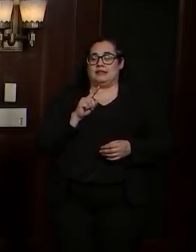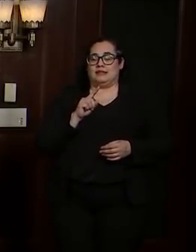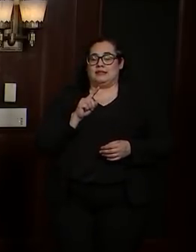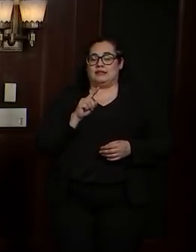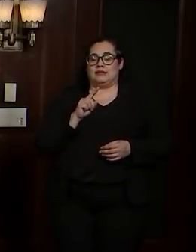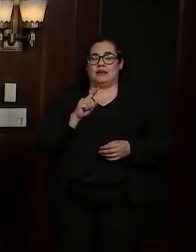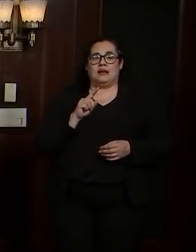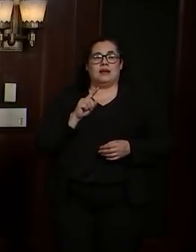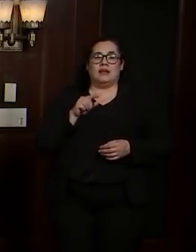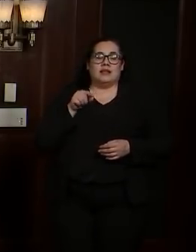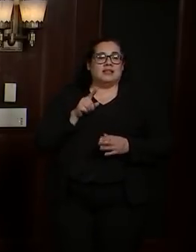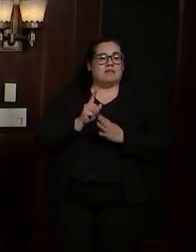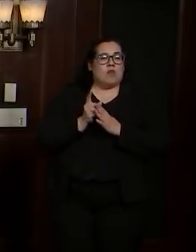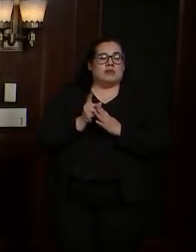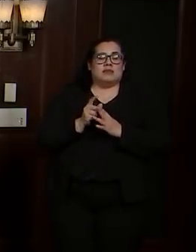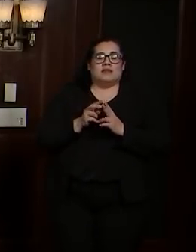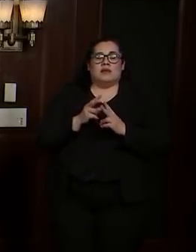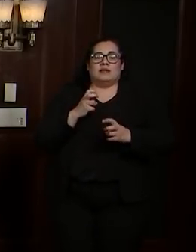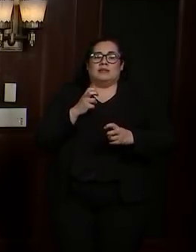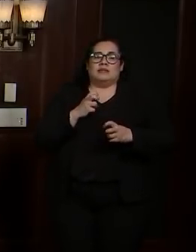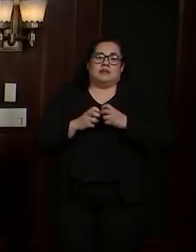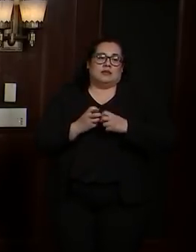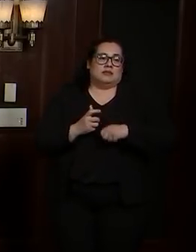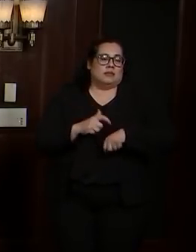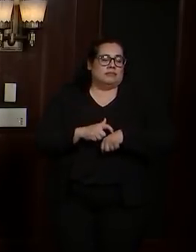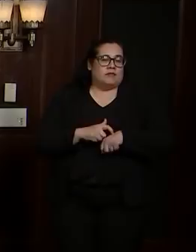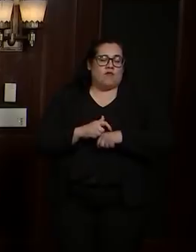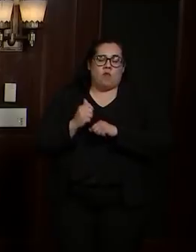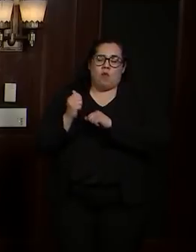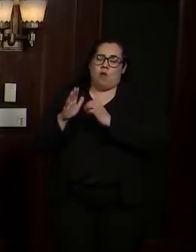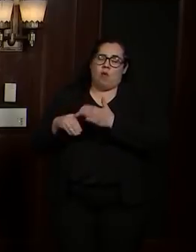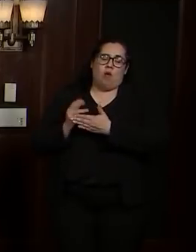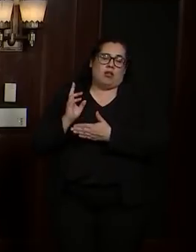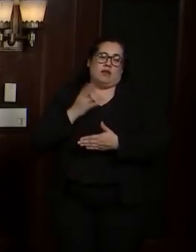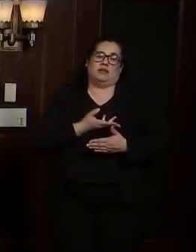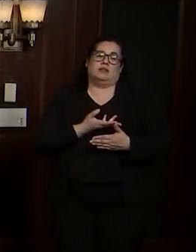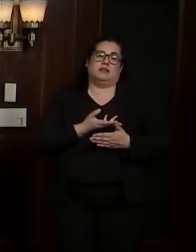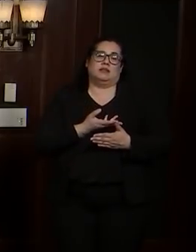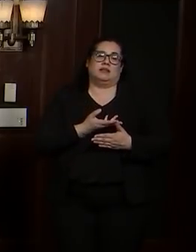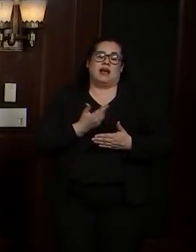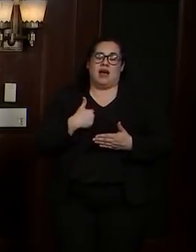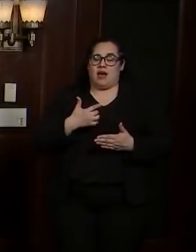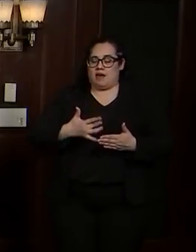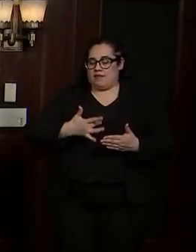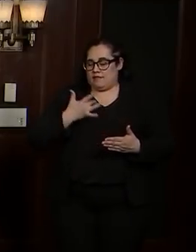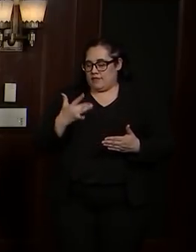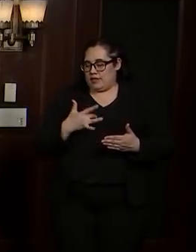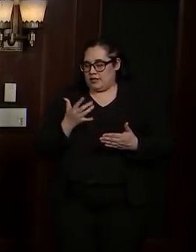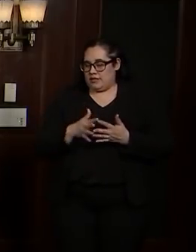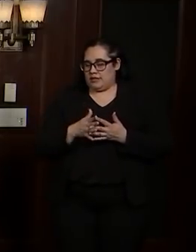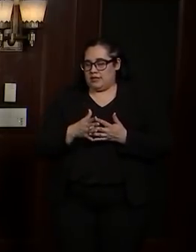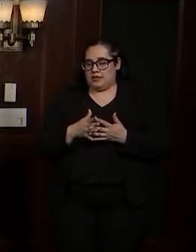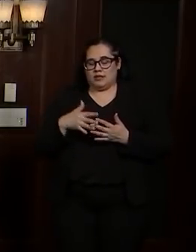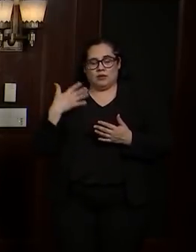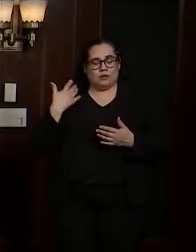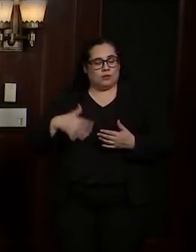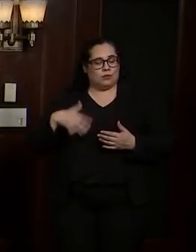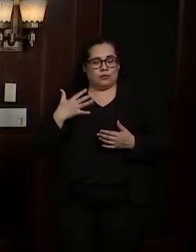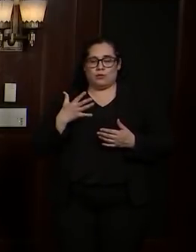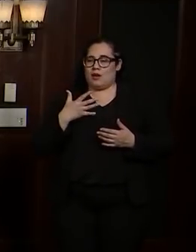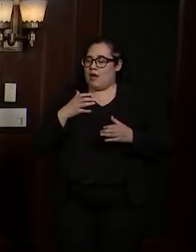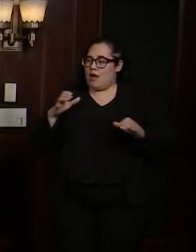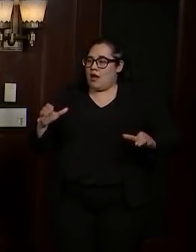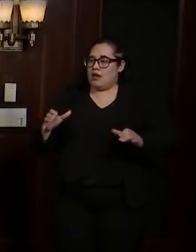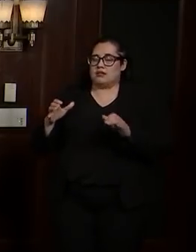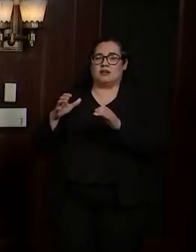Estos son momentos difíciles para todos nosotros. Me siento increíble las